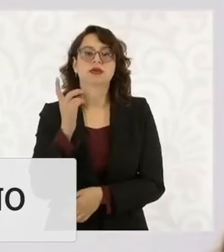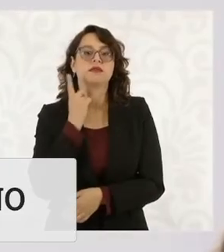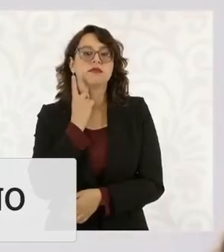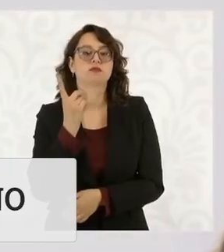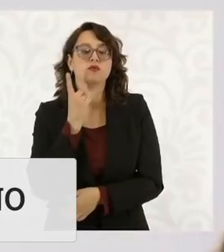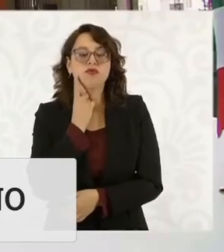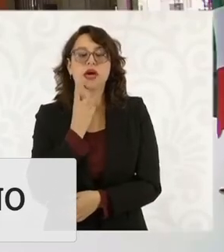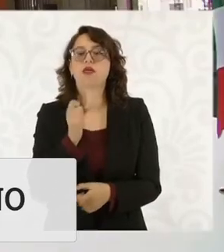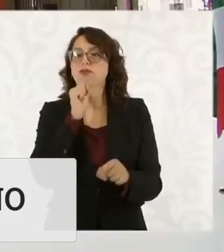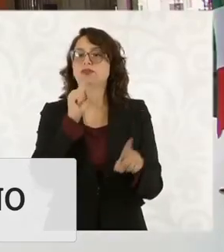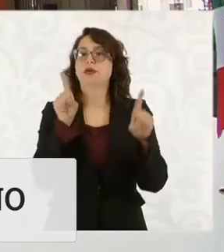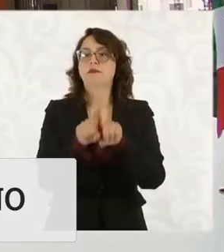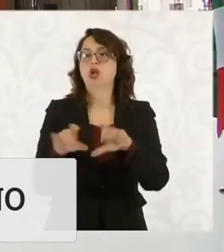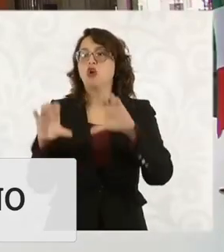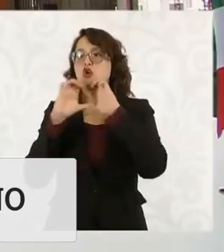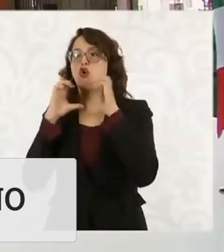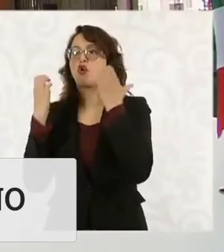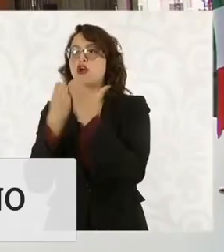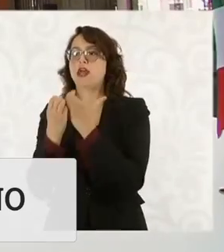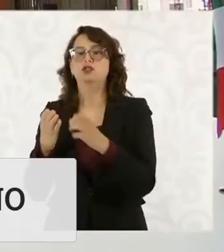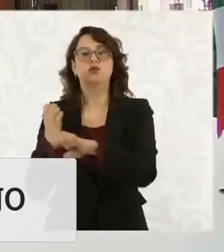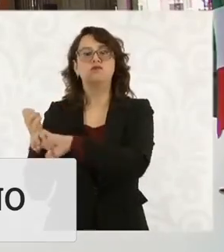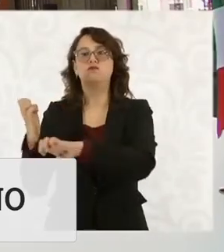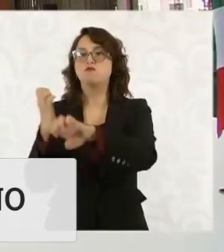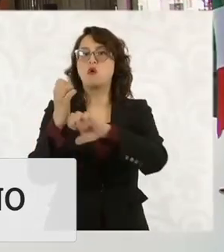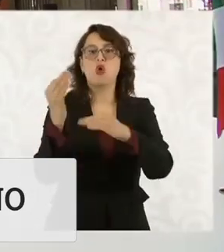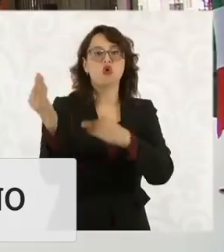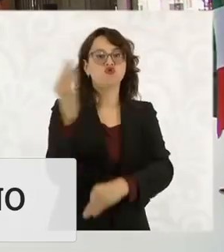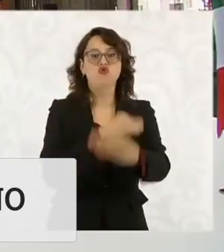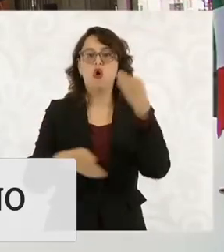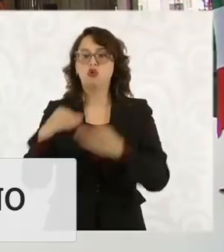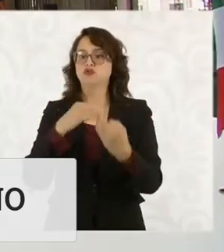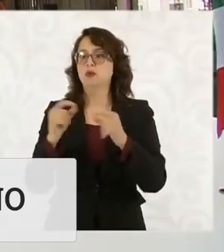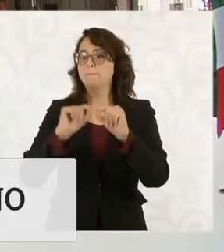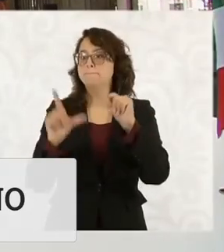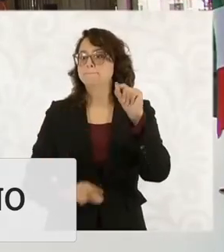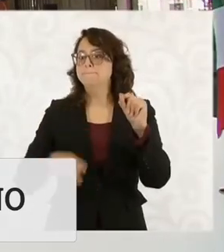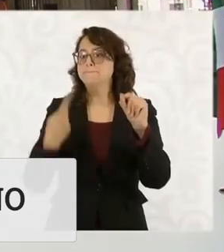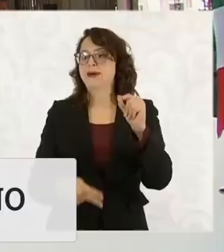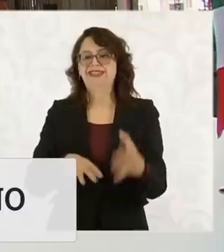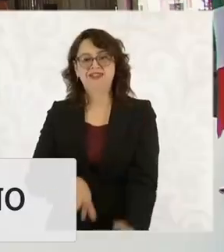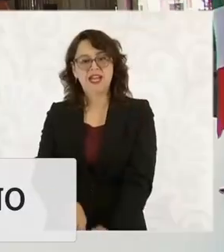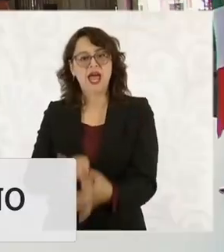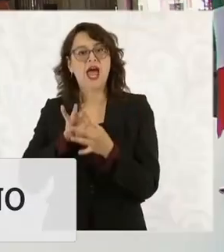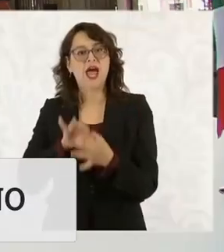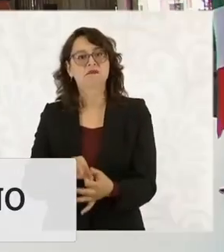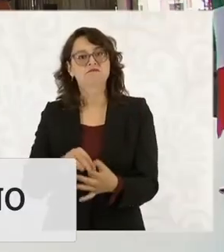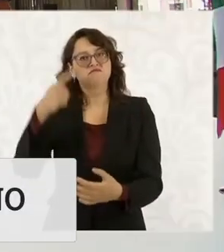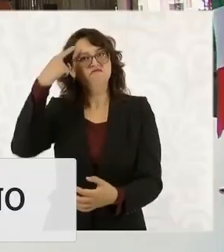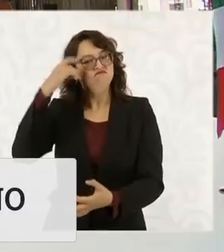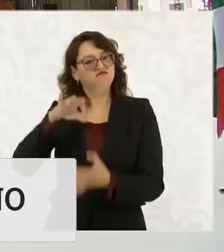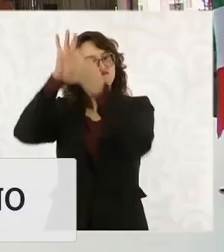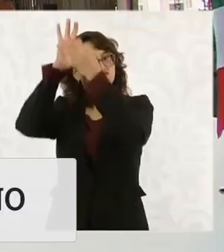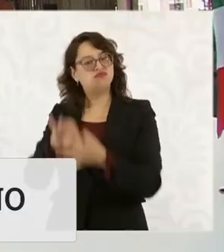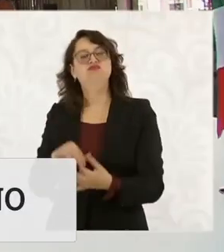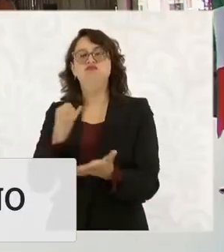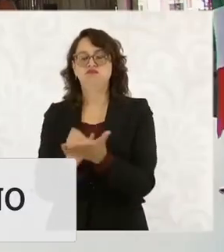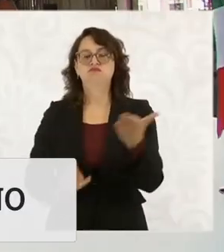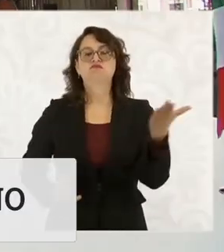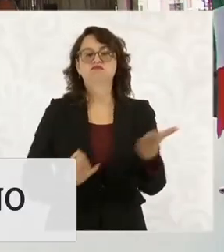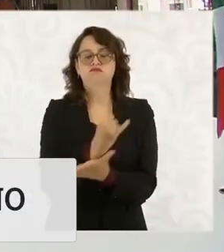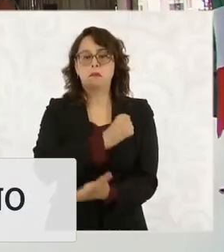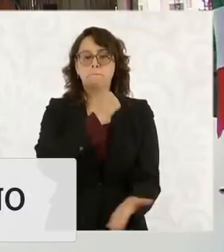a los congresos locales por su actuación patriótica y consecuente en la aprobación de estas